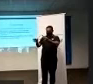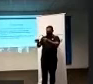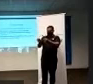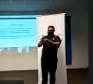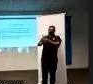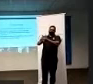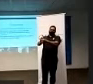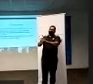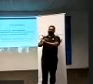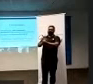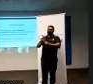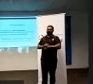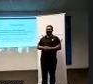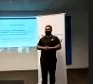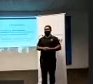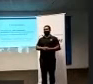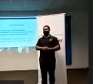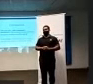Siguiente.